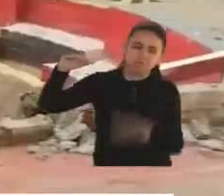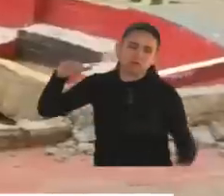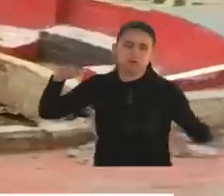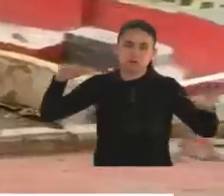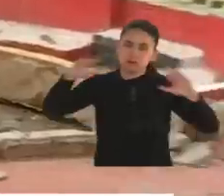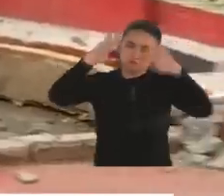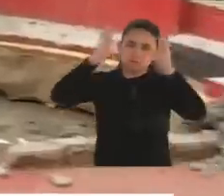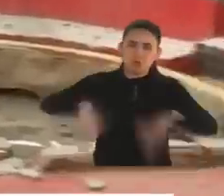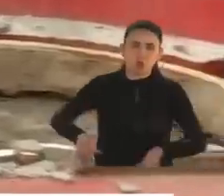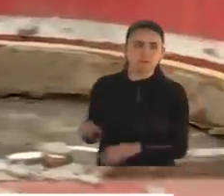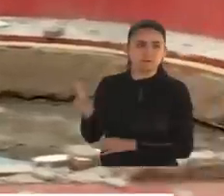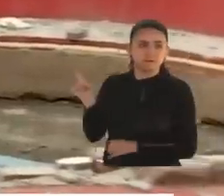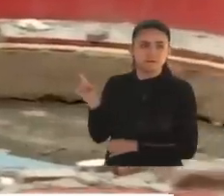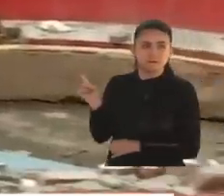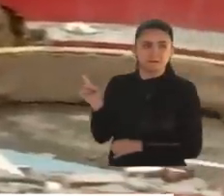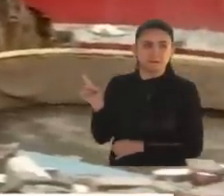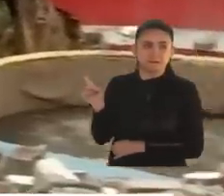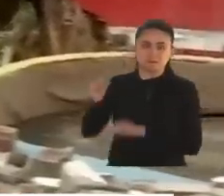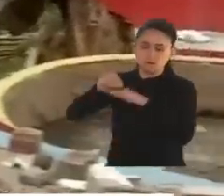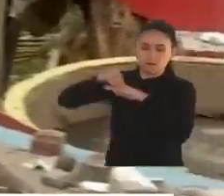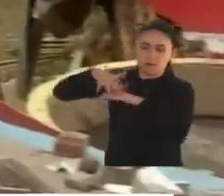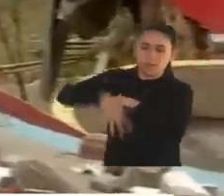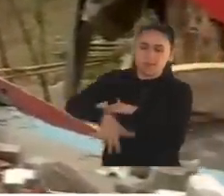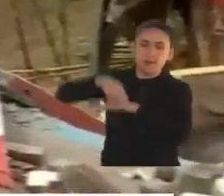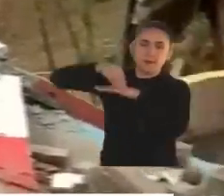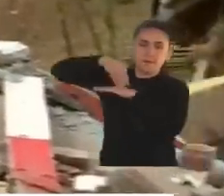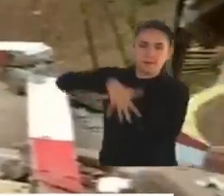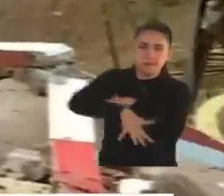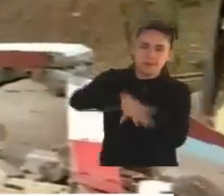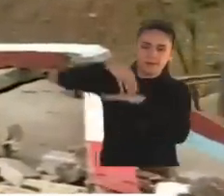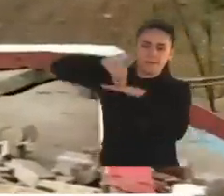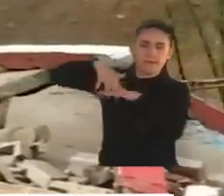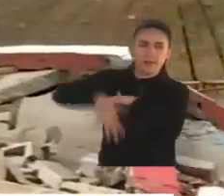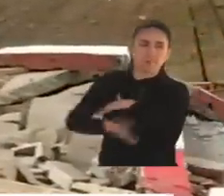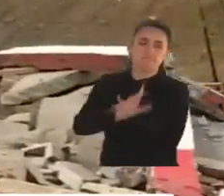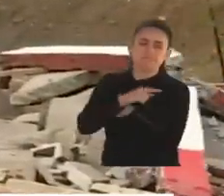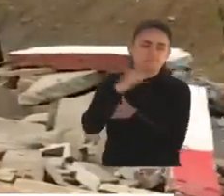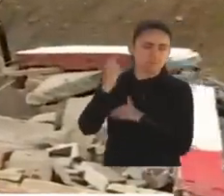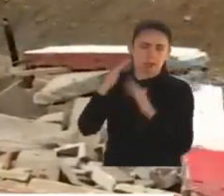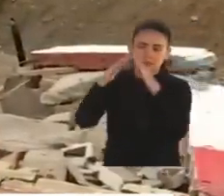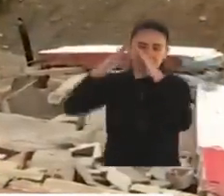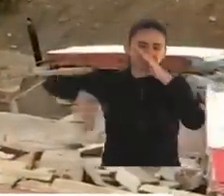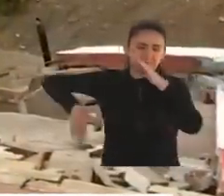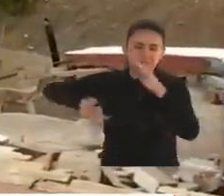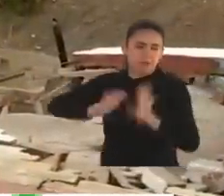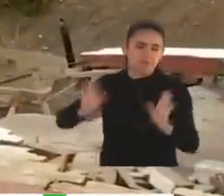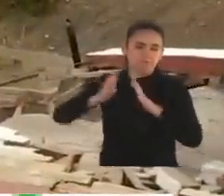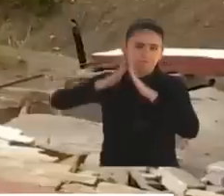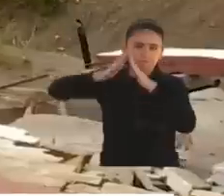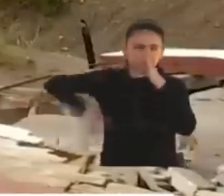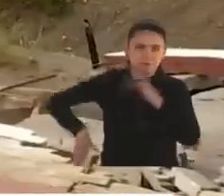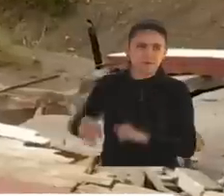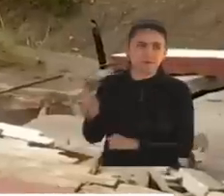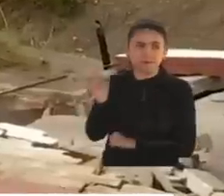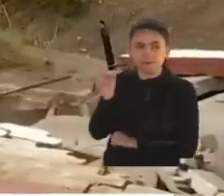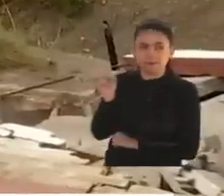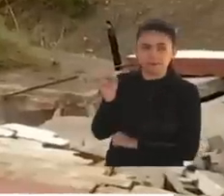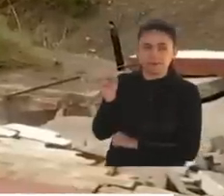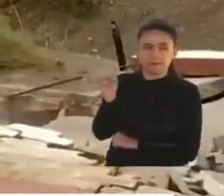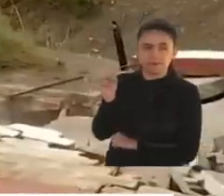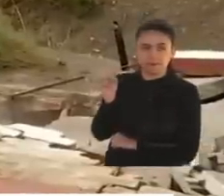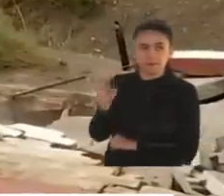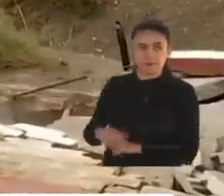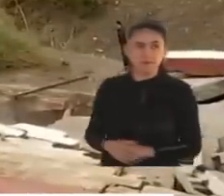flujo de lodo sigue bajando y gran parte de esta edificación ya cayó, colapsó y precisamente se precipitó al